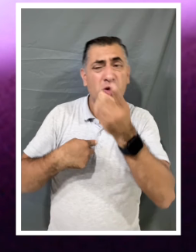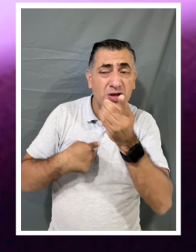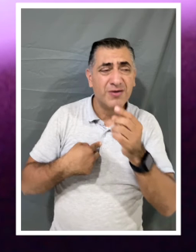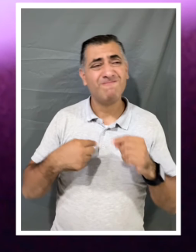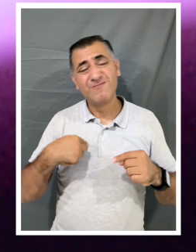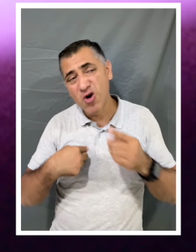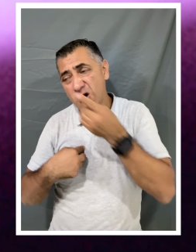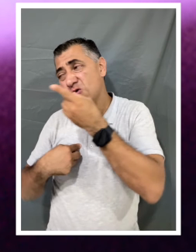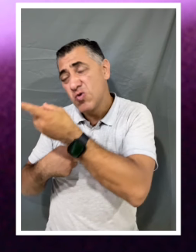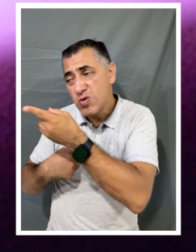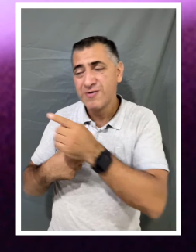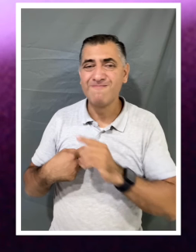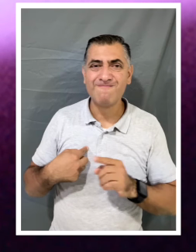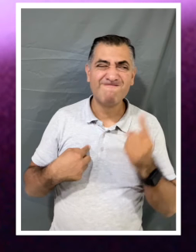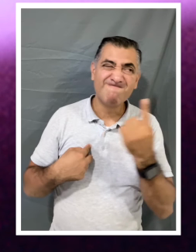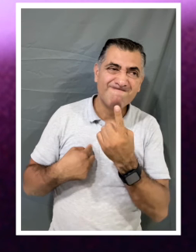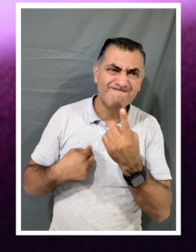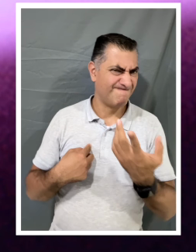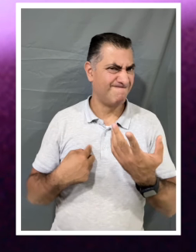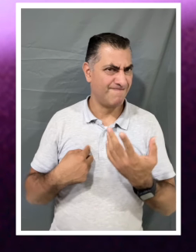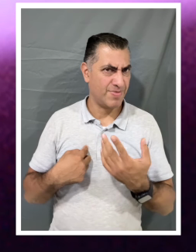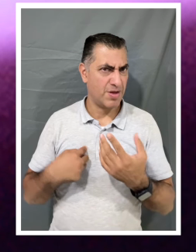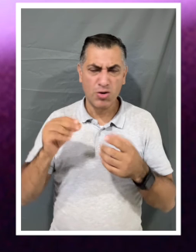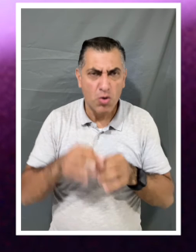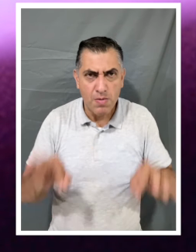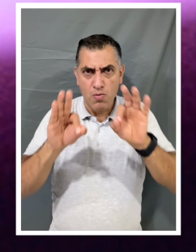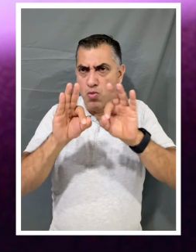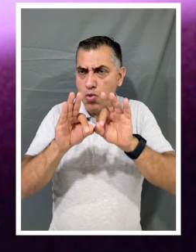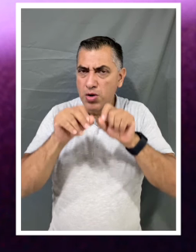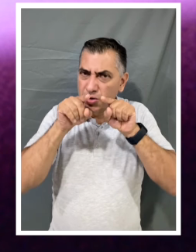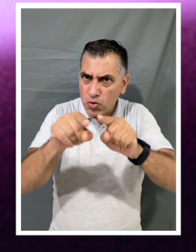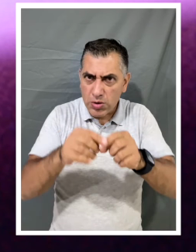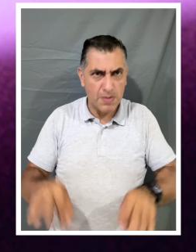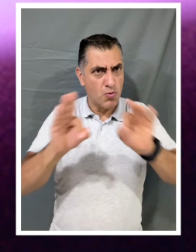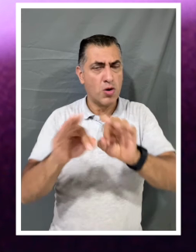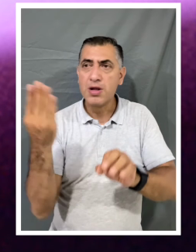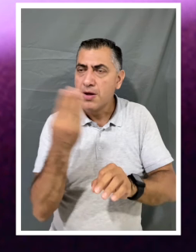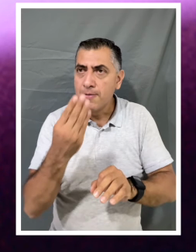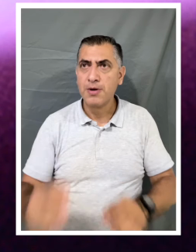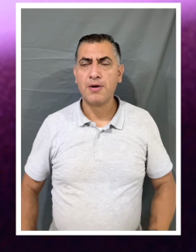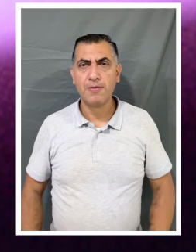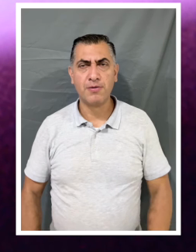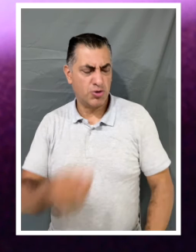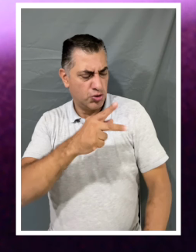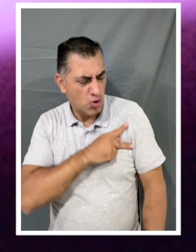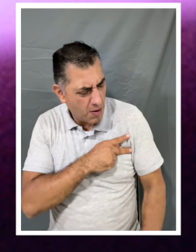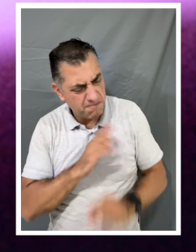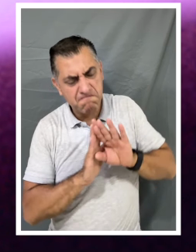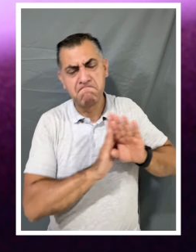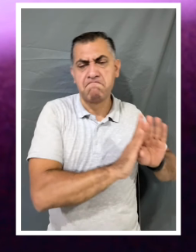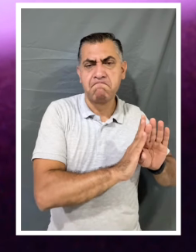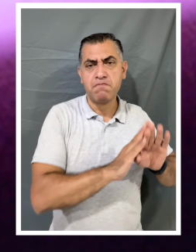Yo opino qué qué importa tu opinión importa lo que dice la Biblia quien es maduro Ya deja en segundo término su opinión